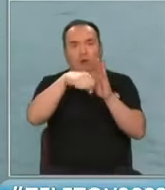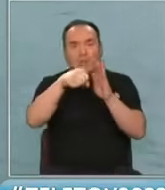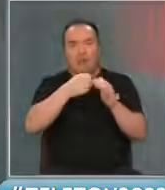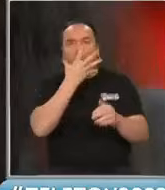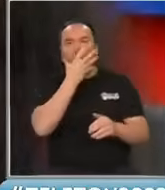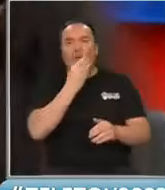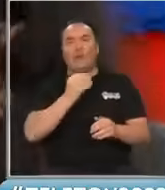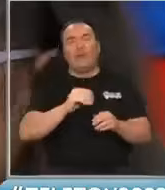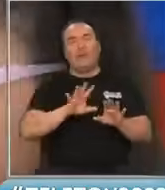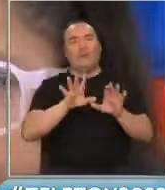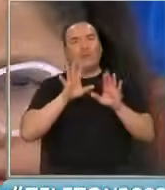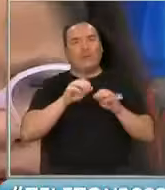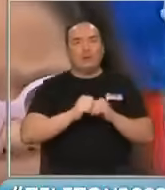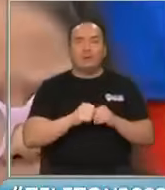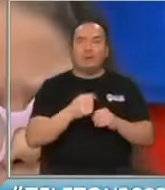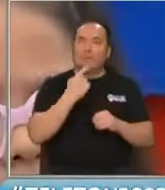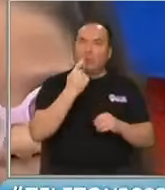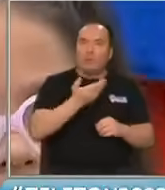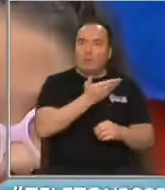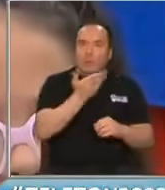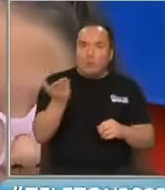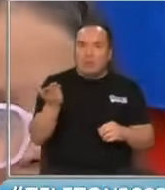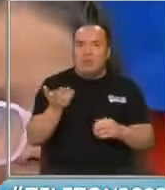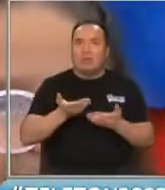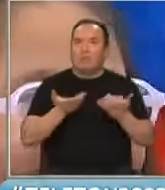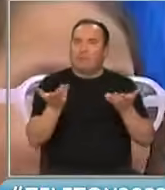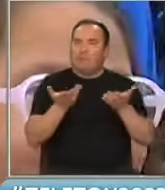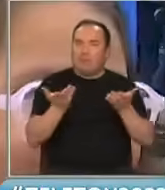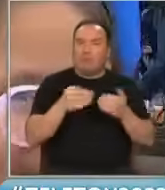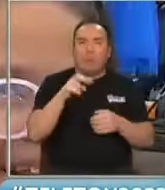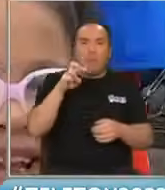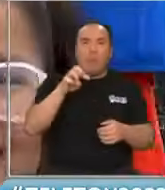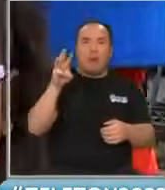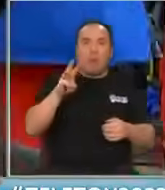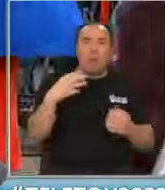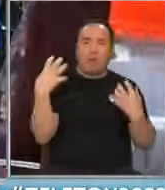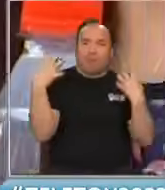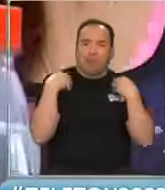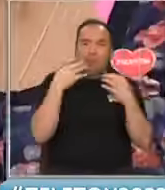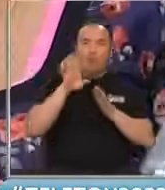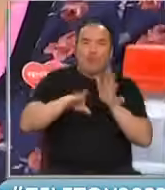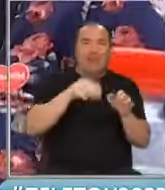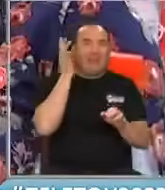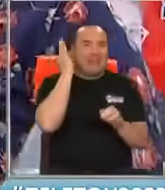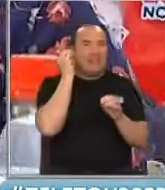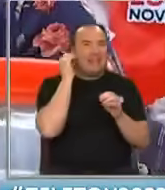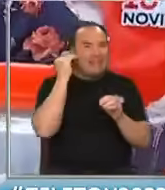pues, oye, ¿ustedes cómo han sido esto de ser los papás de la embajadora?